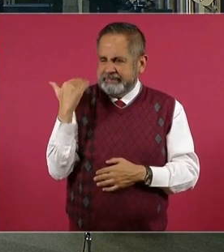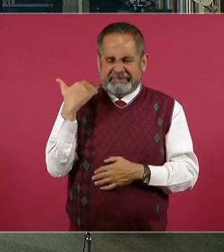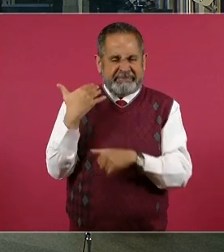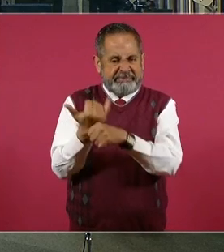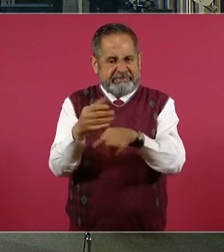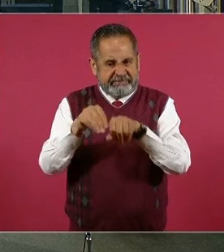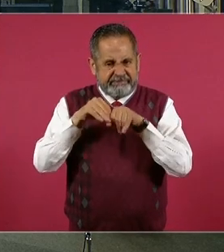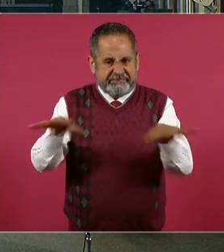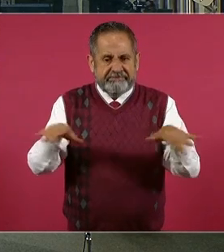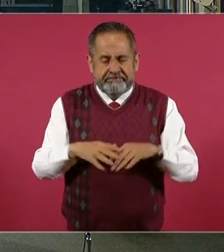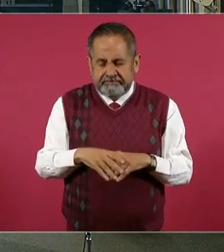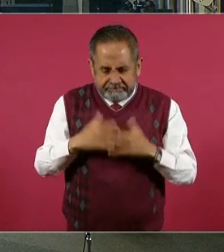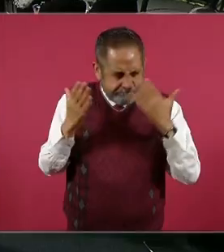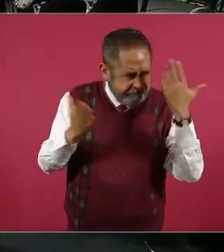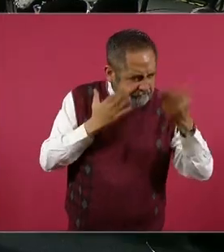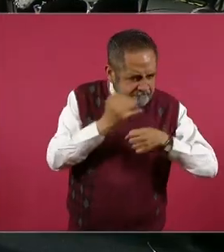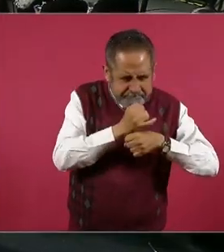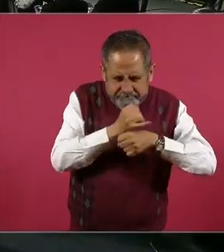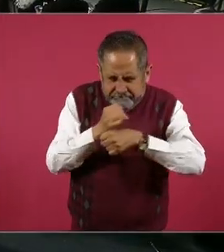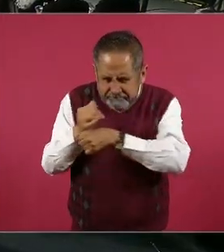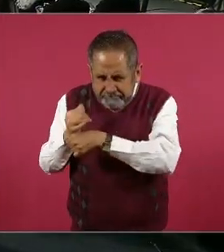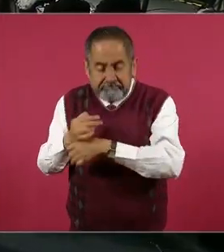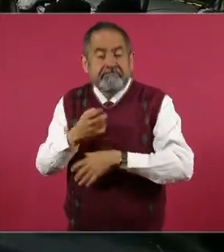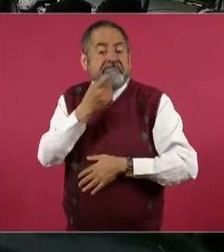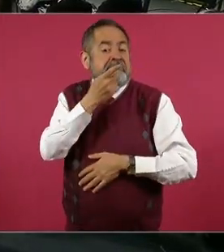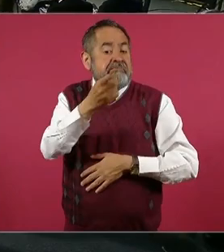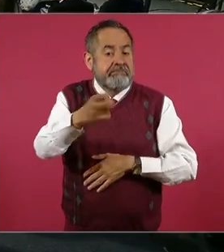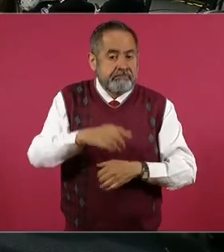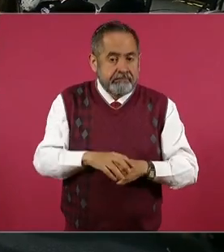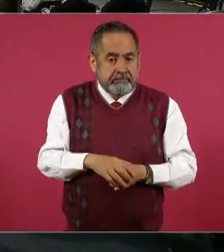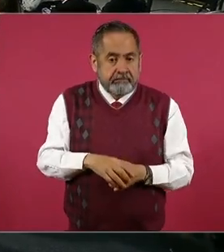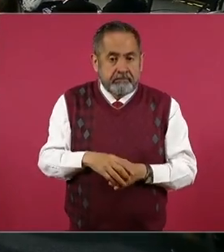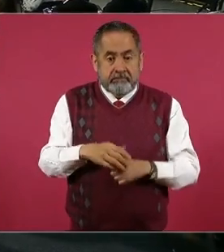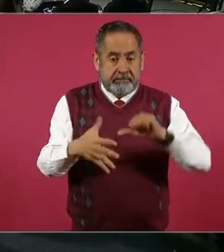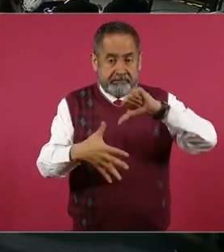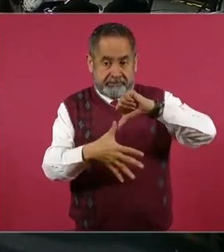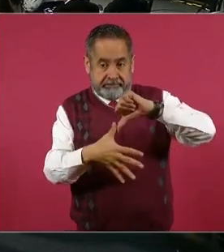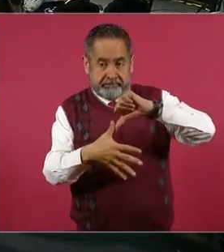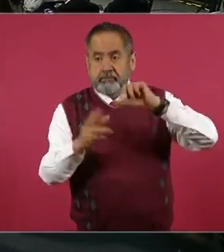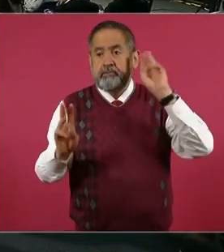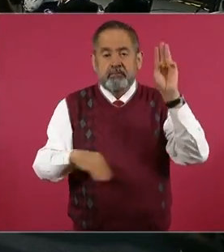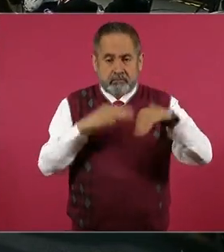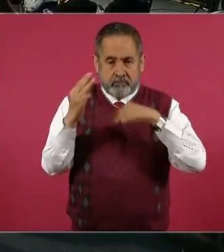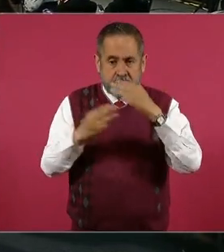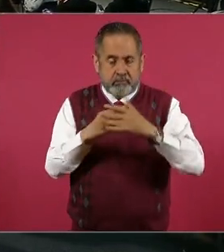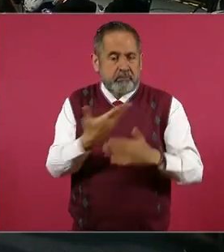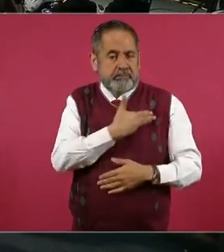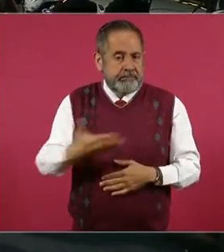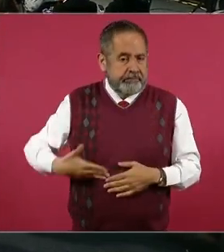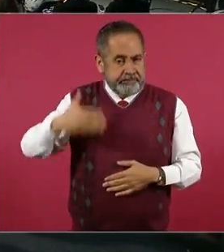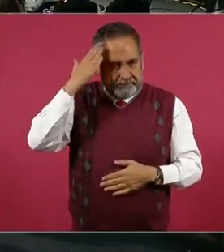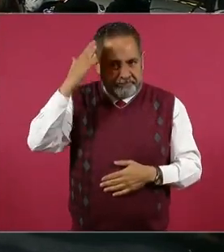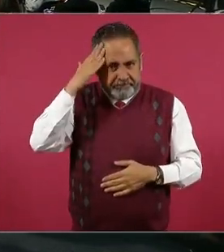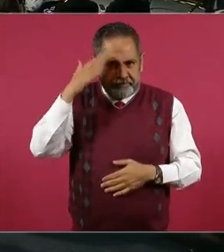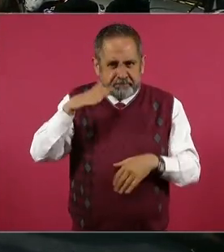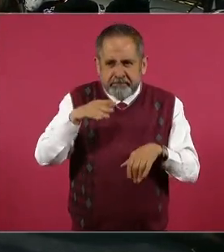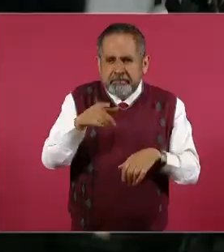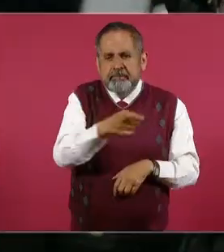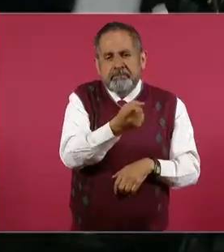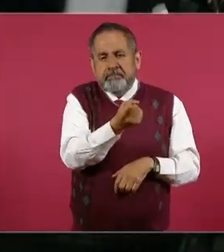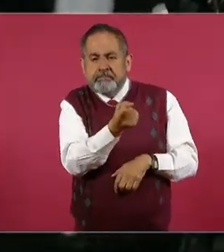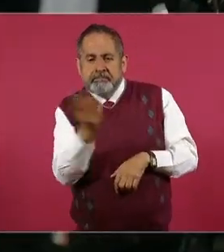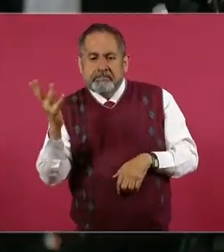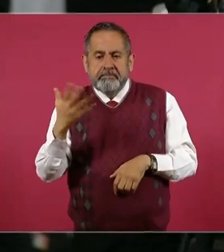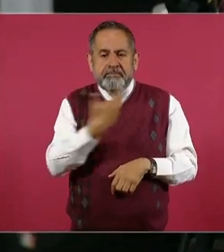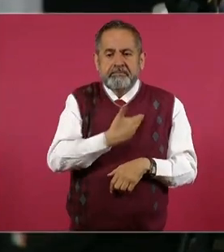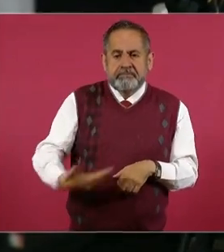recientemente un estudio donde de aprobación de mandatarios en América Latina y el mundo, no sé si puede decir la empresa, pero… donde